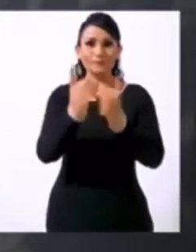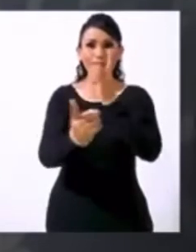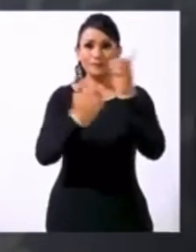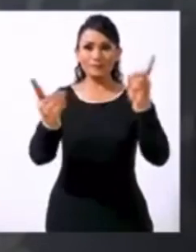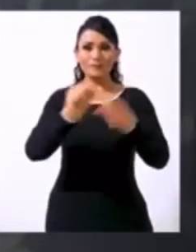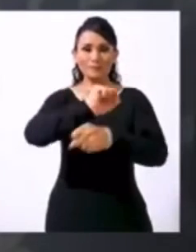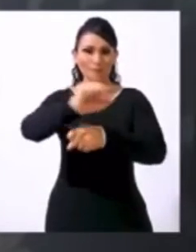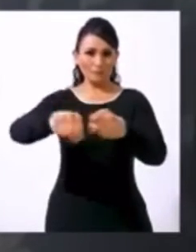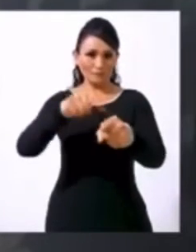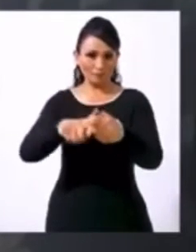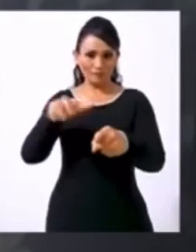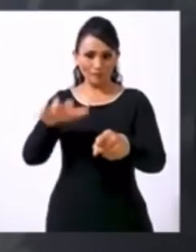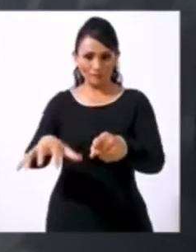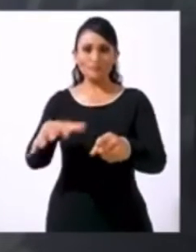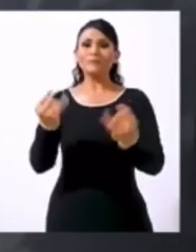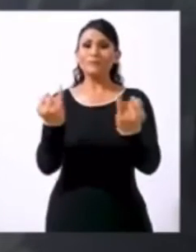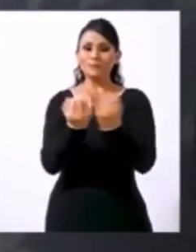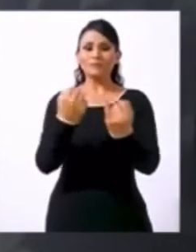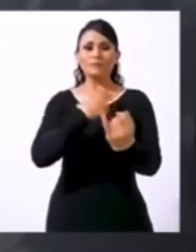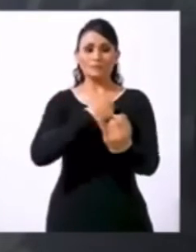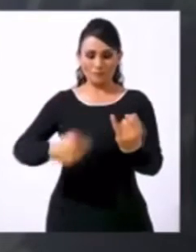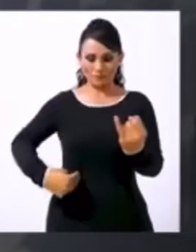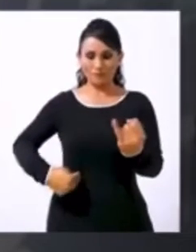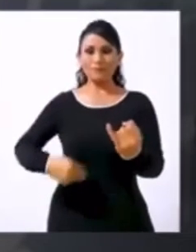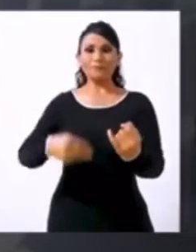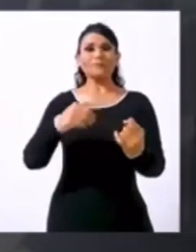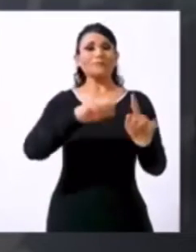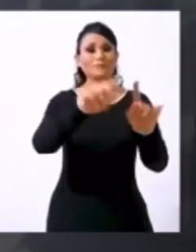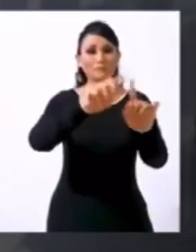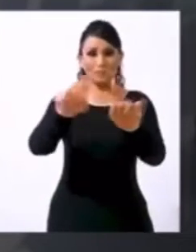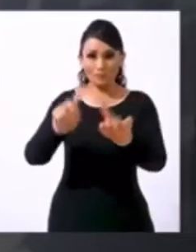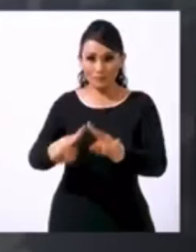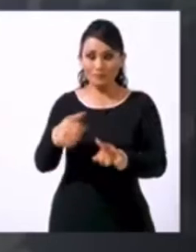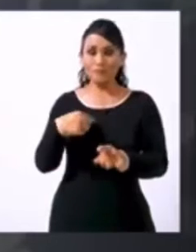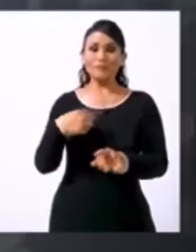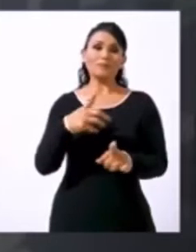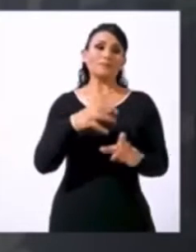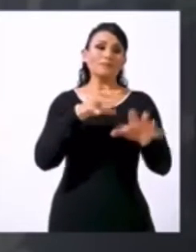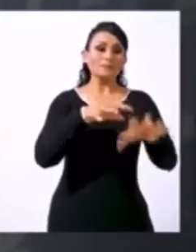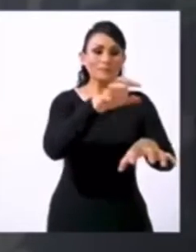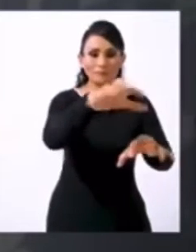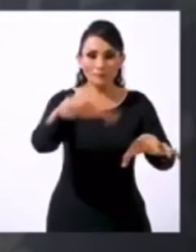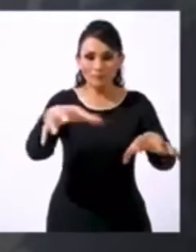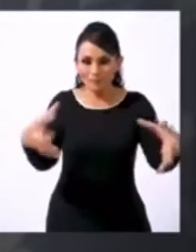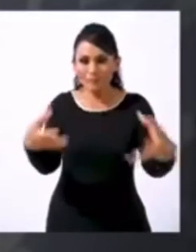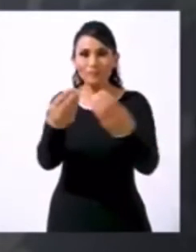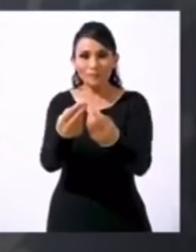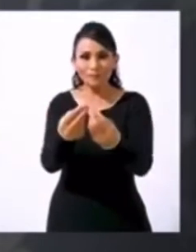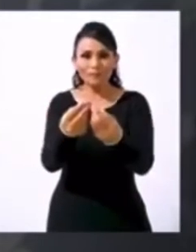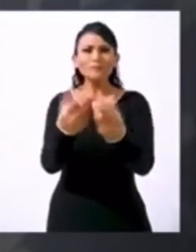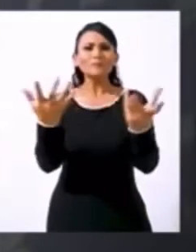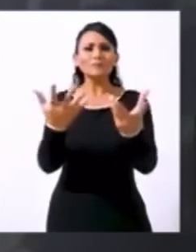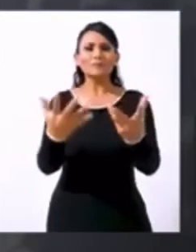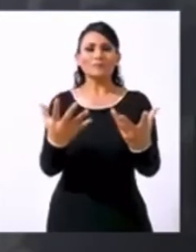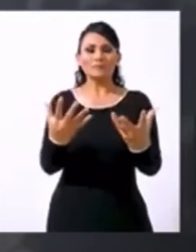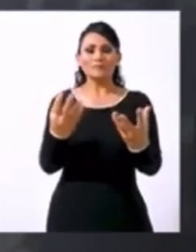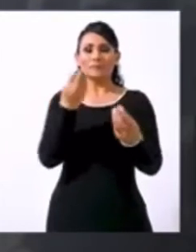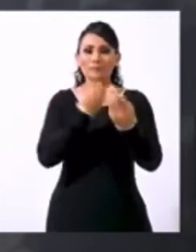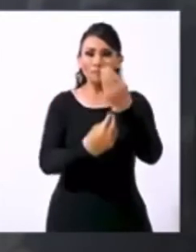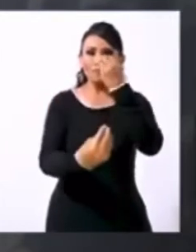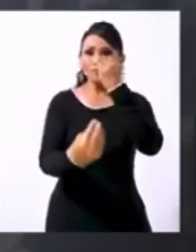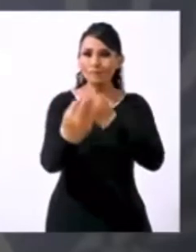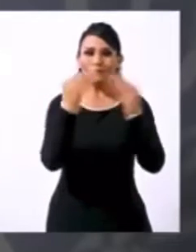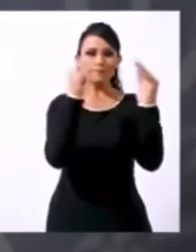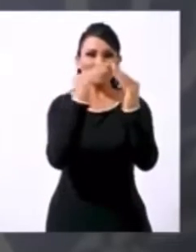Social, en coordinación con los gobiernos municipales, entregarán apoyos alimentarios de casa en